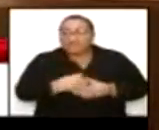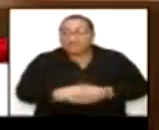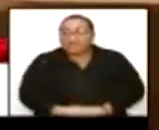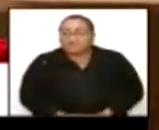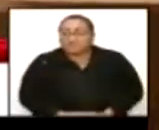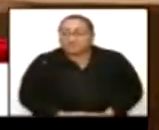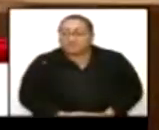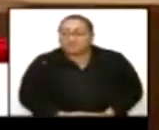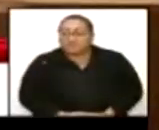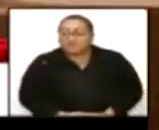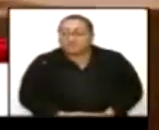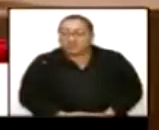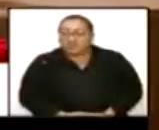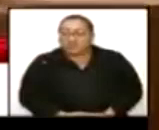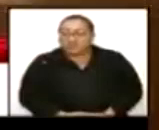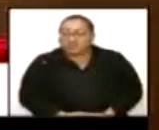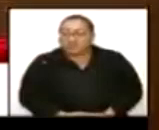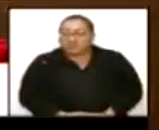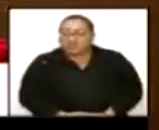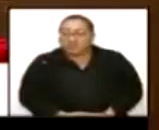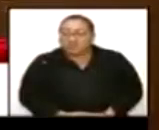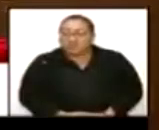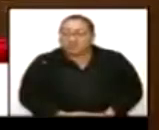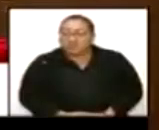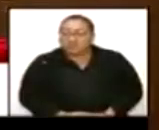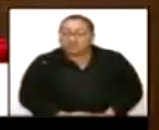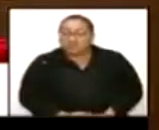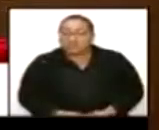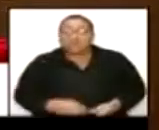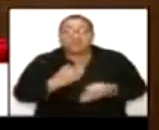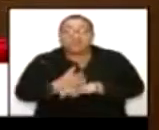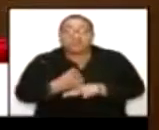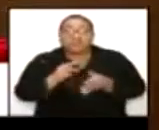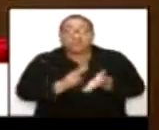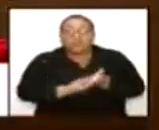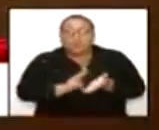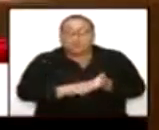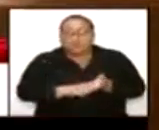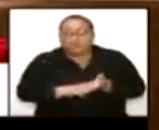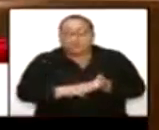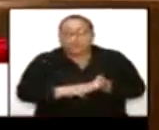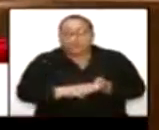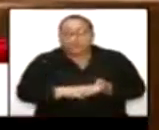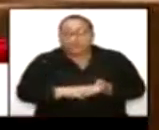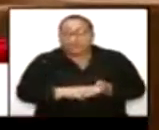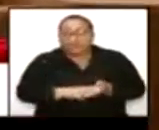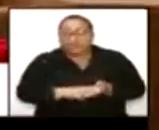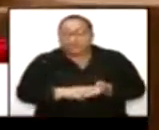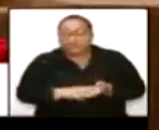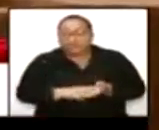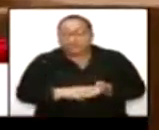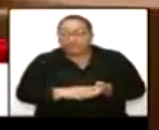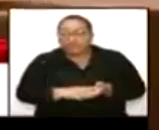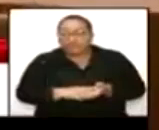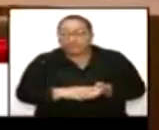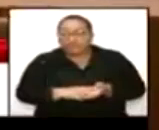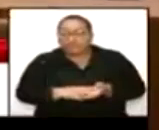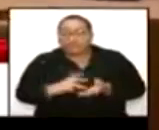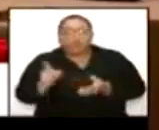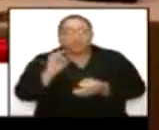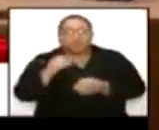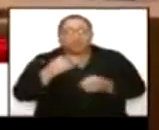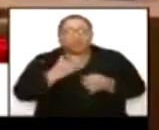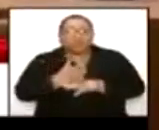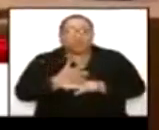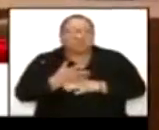la Comisión de Justicia y Derechos Humanos, que la intervención de la Defensoría del Pueblo nunca estuvo dirigida a propiciar la interrupción